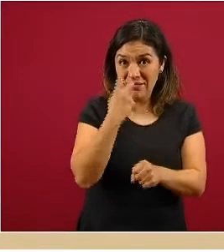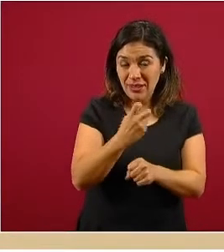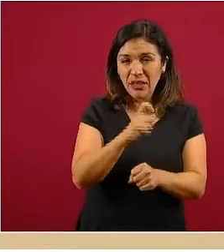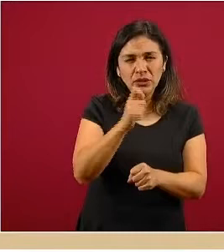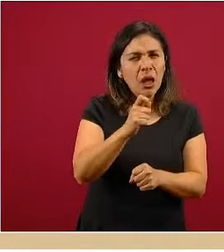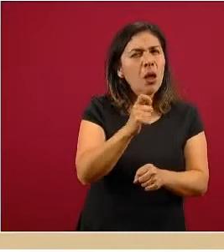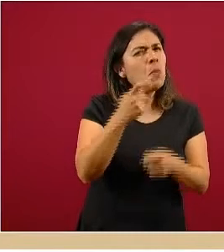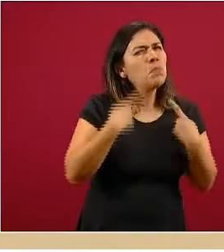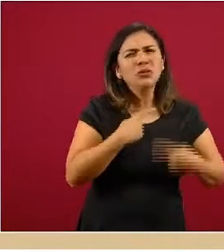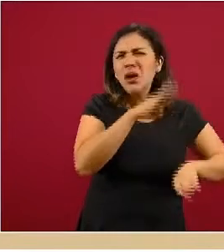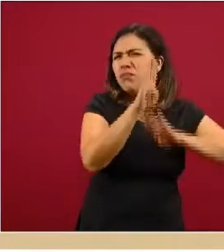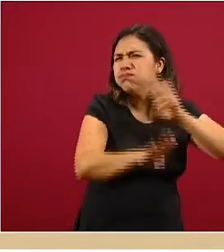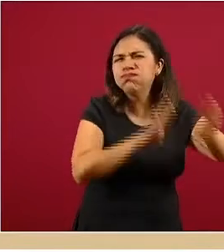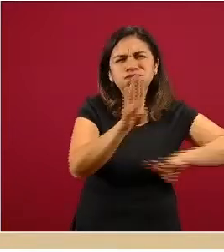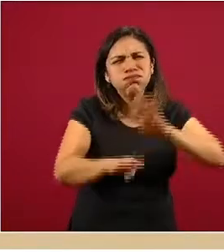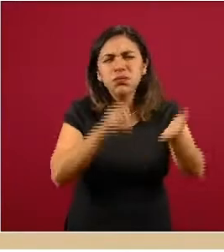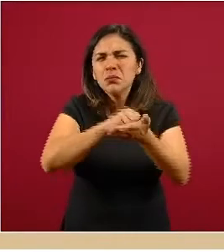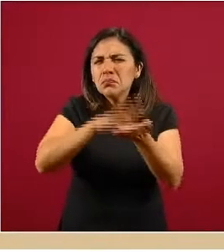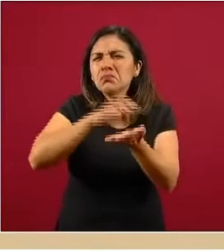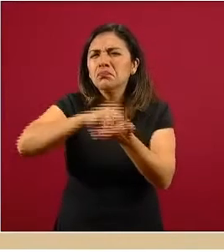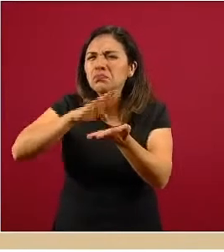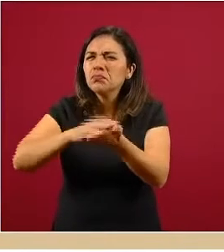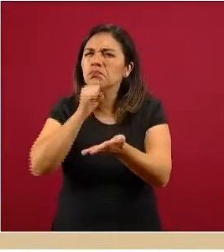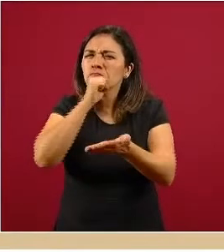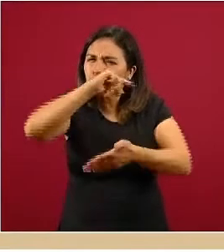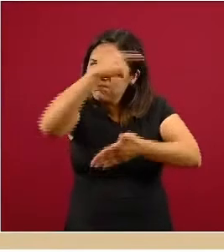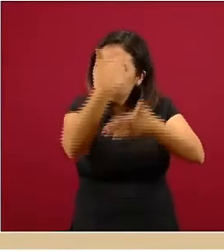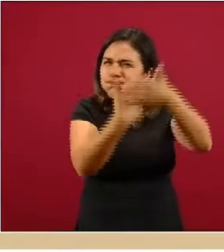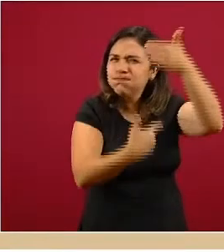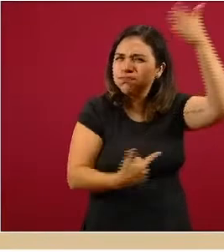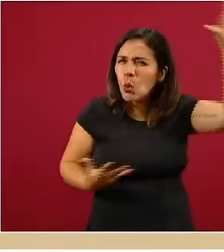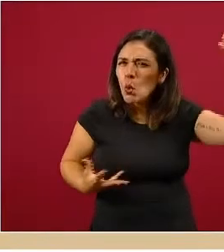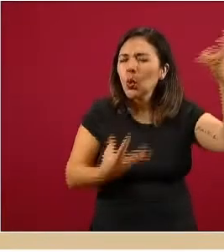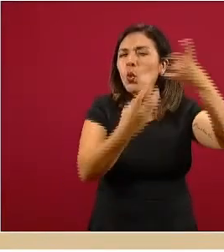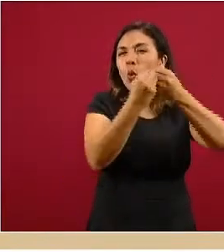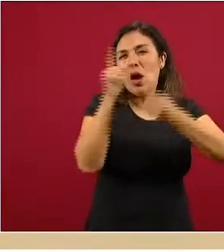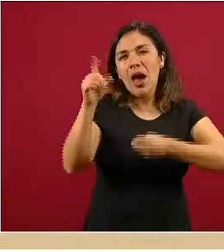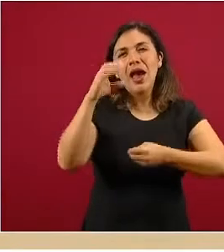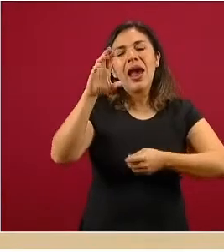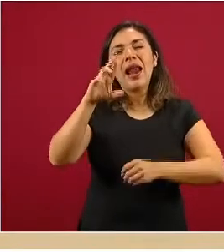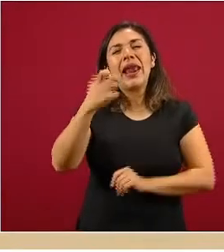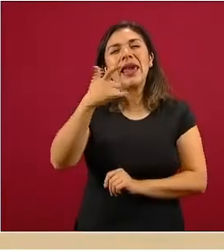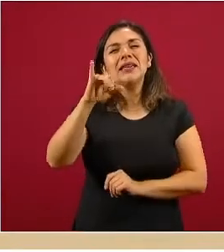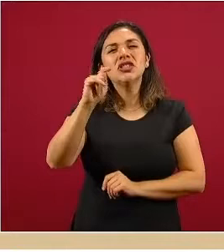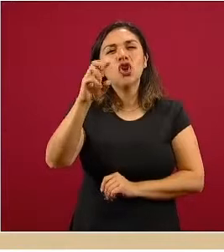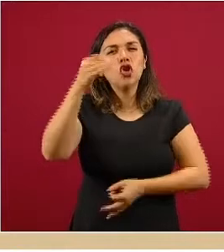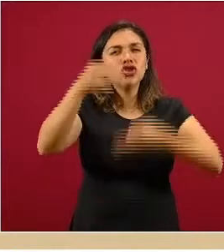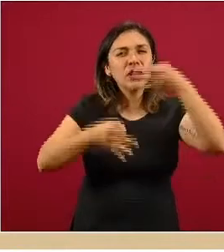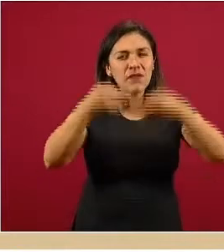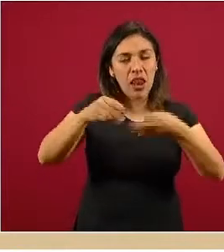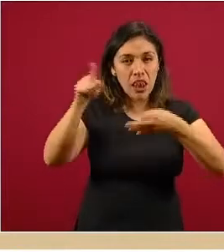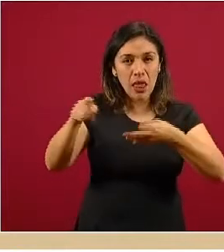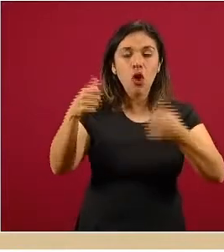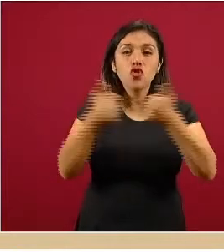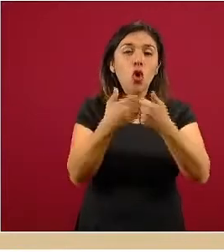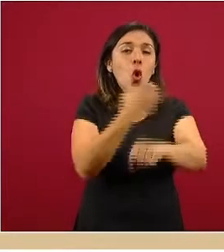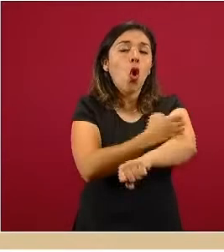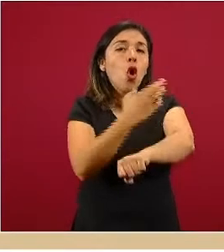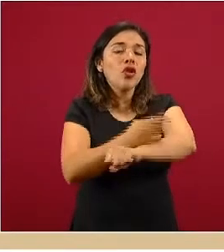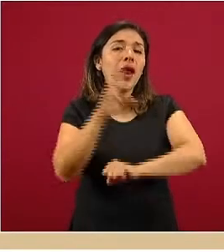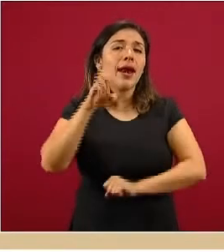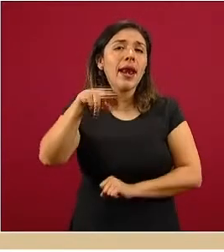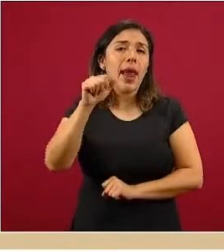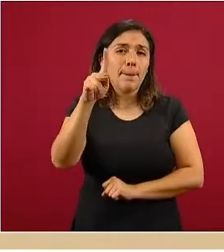Voy a recordar un poco la metodología. Recuerden que lo que estamos analizando aquí es el exceso de todas las causas. No